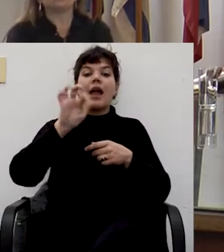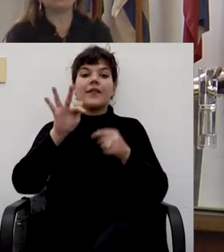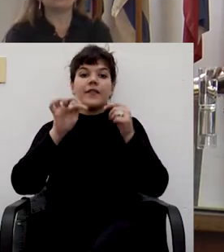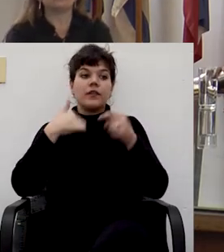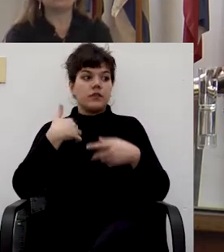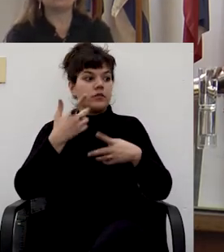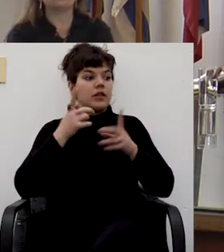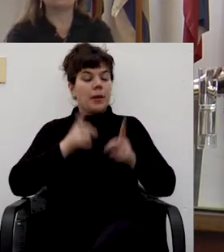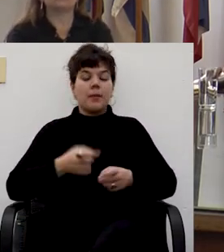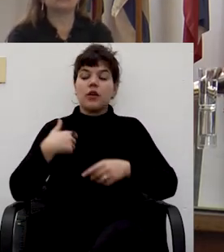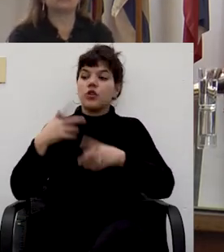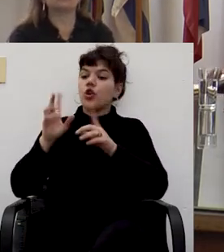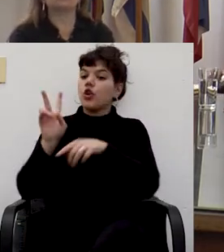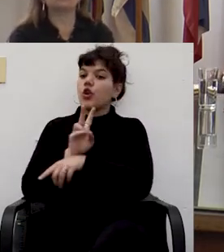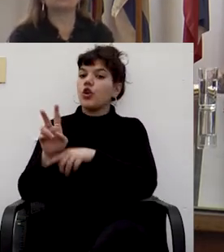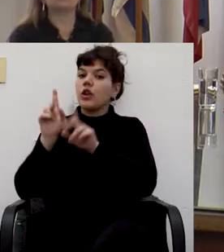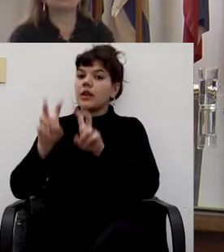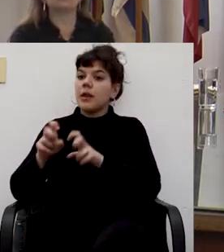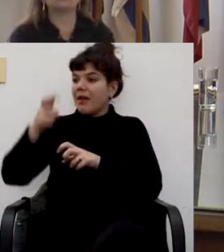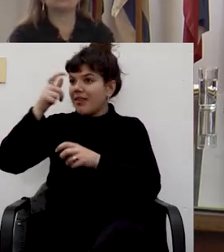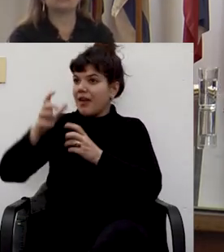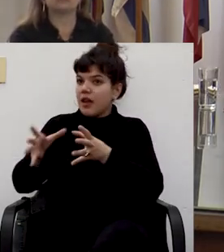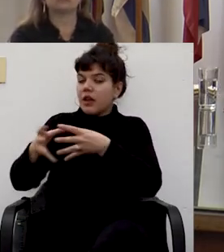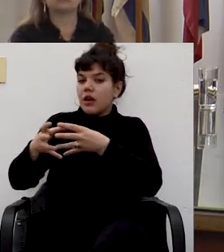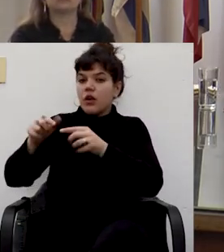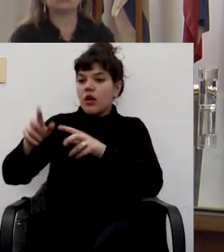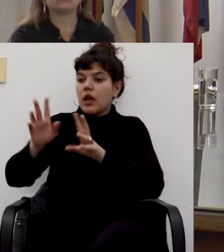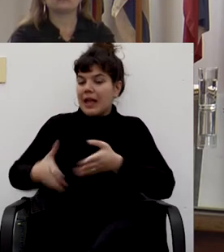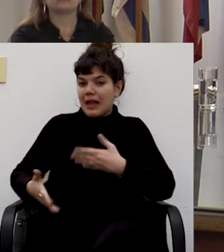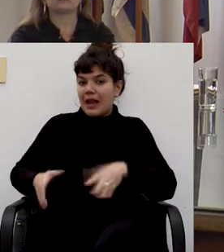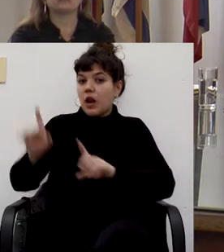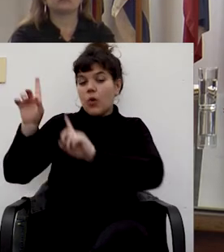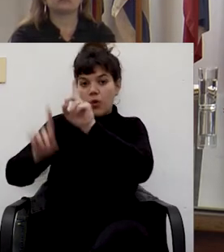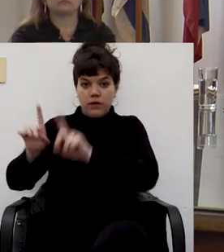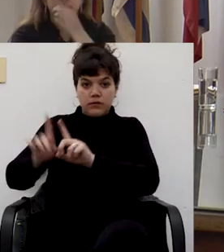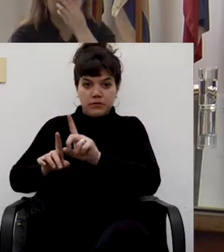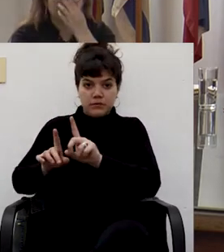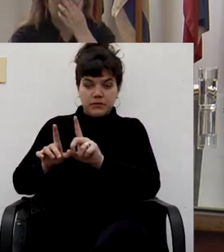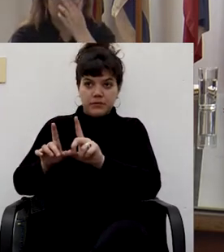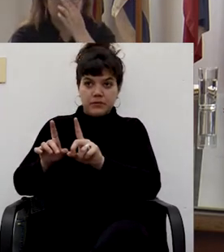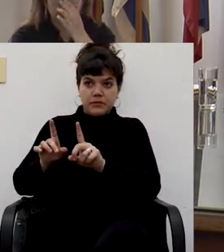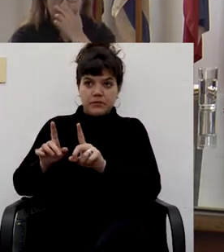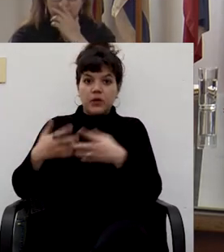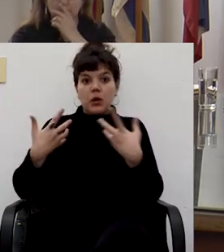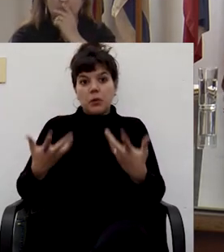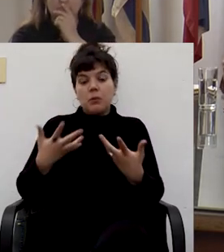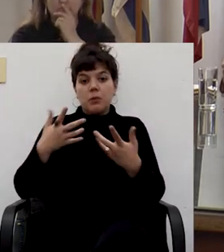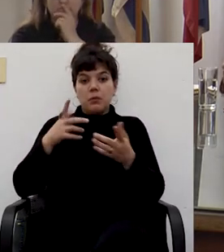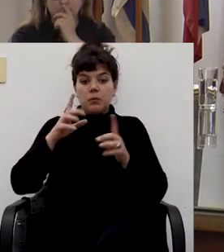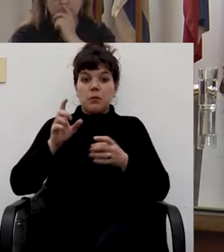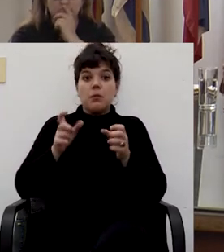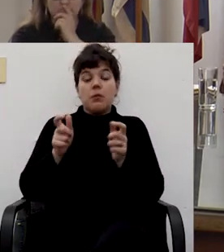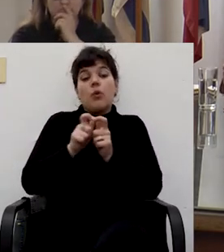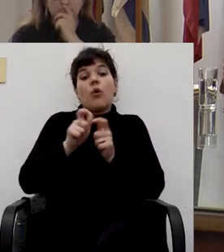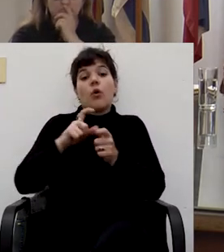equipo técnico que implementa el modelo de calidad con equidad de género en la universidad. Bueno, la Comisión Abierta de Equidad de